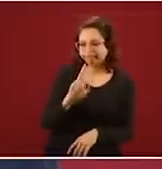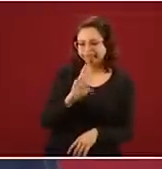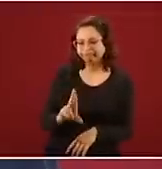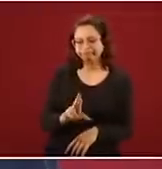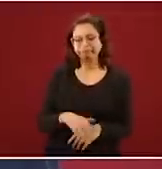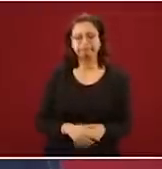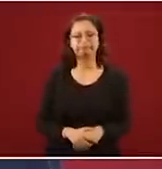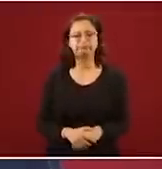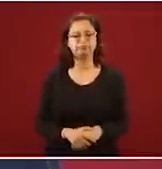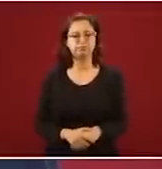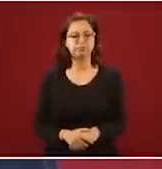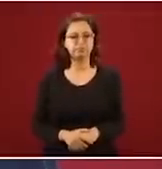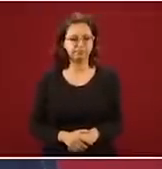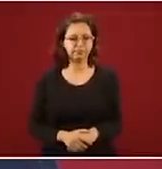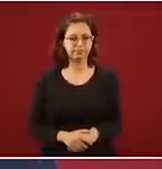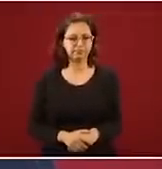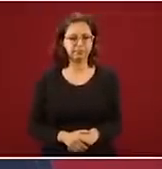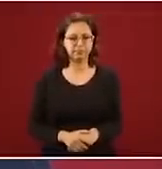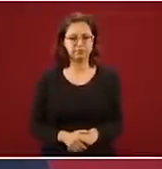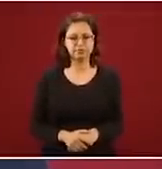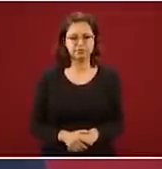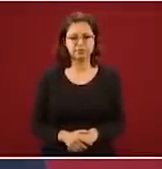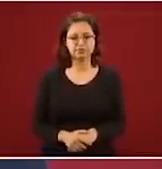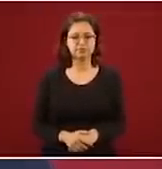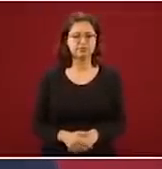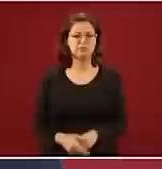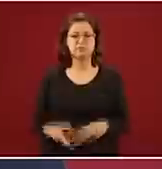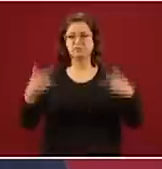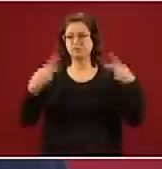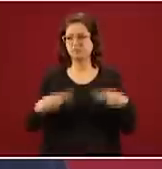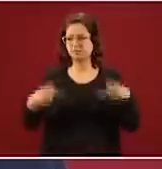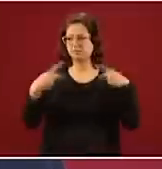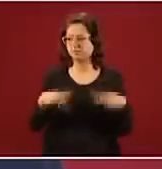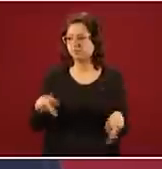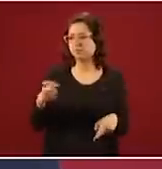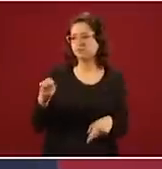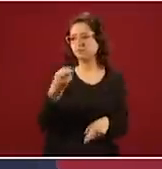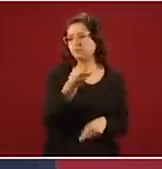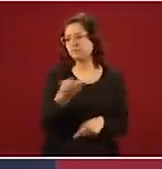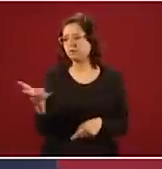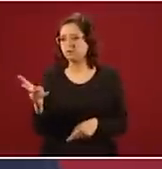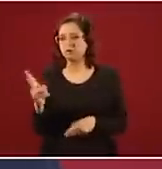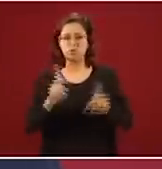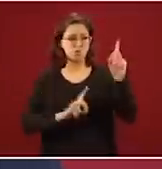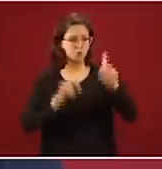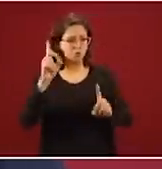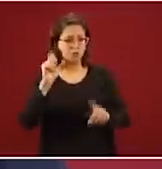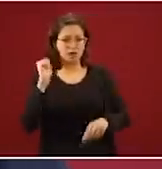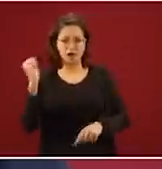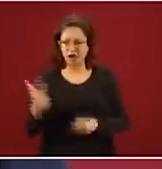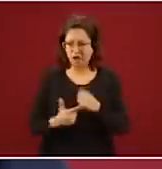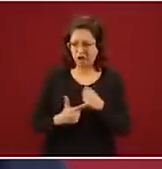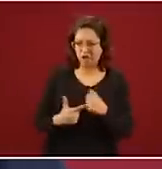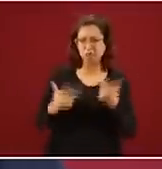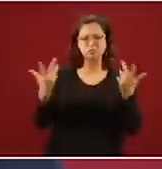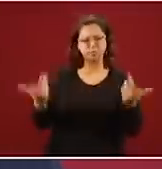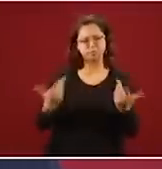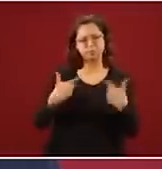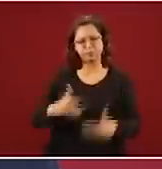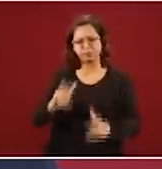para dar respuesta a las demandas de la gente, para que nos ayude todo el